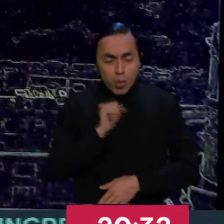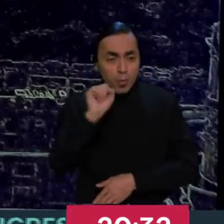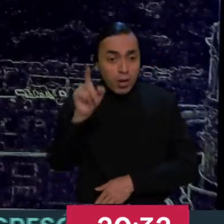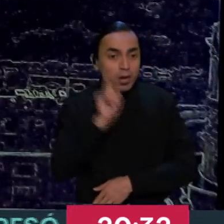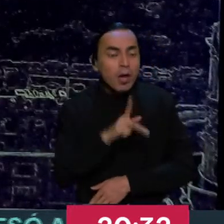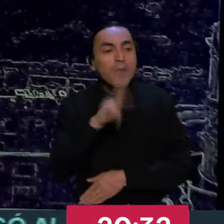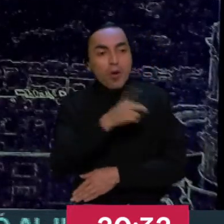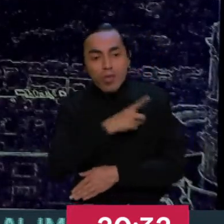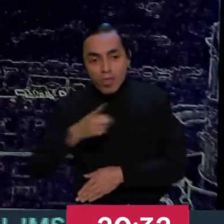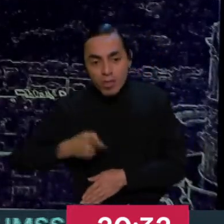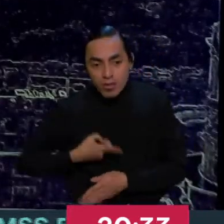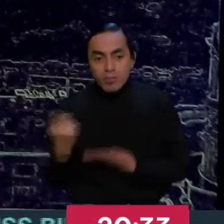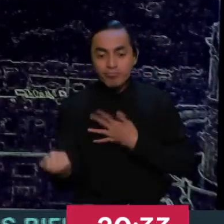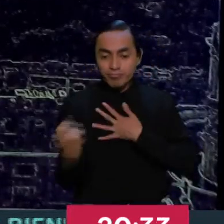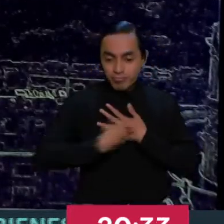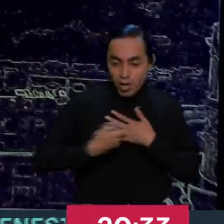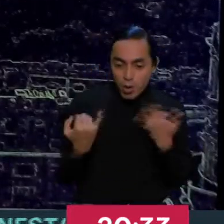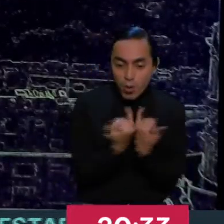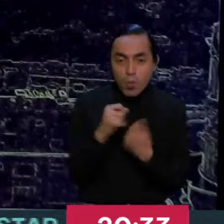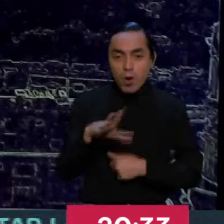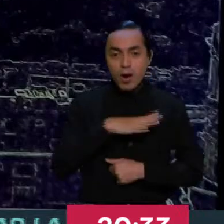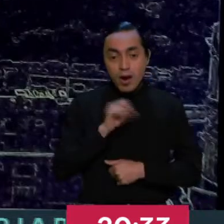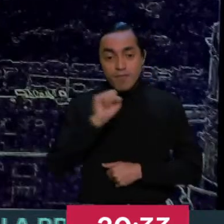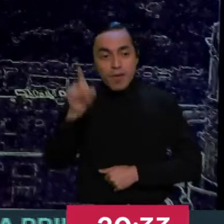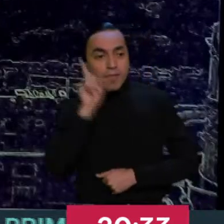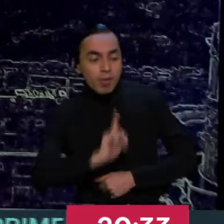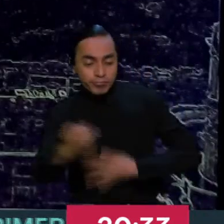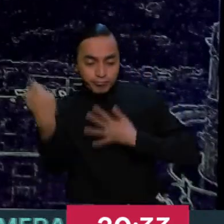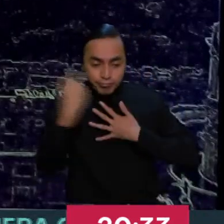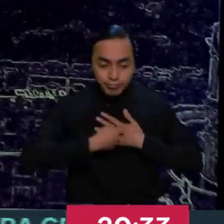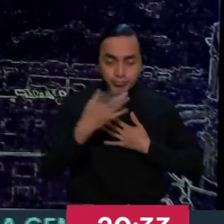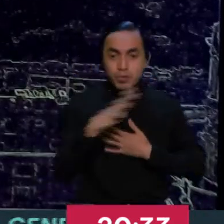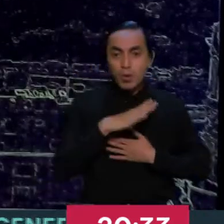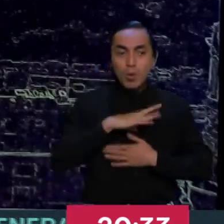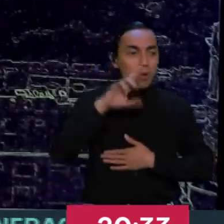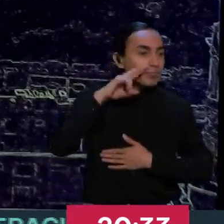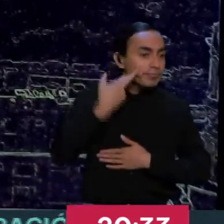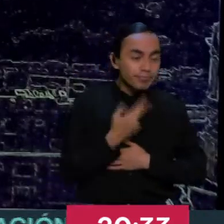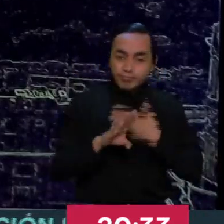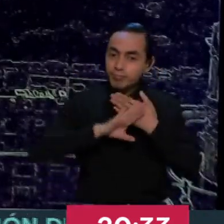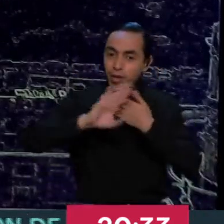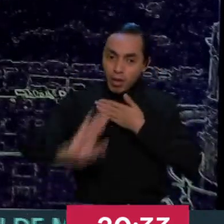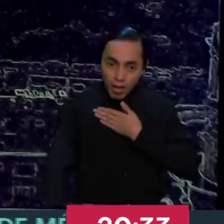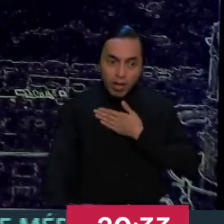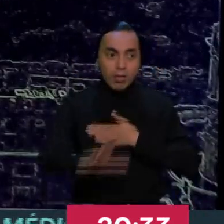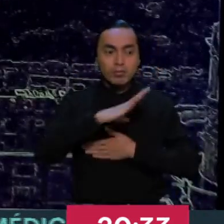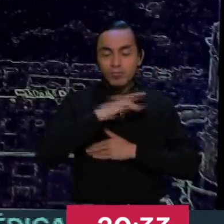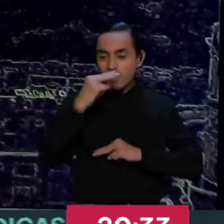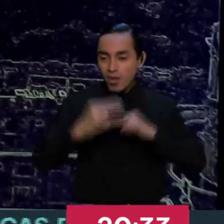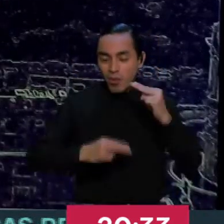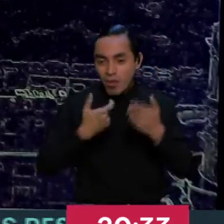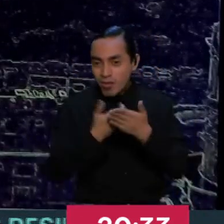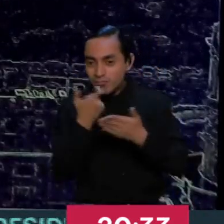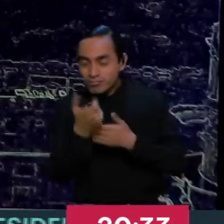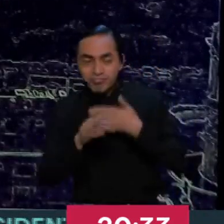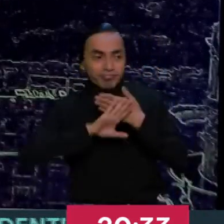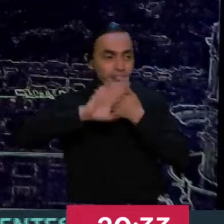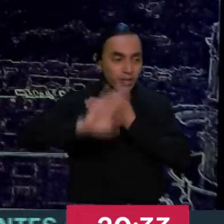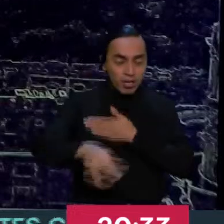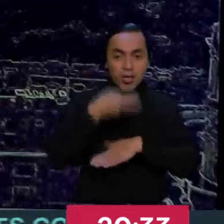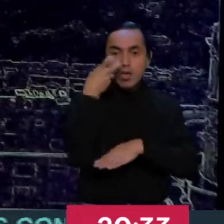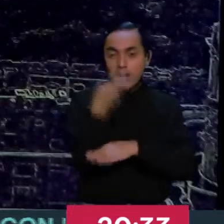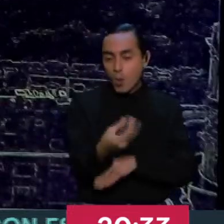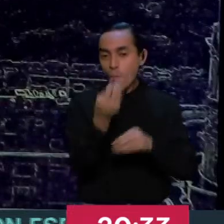y interseccionales. Y feministas interseccionales y además antirracistas, anticlasistas y muchas otras cosas que hay que